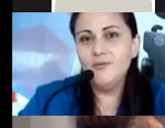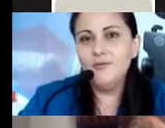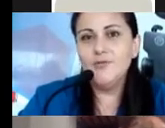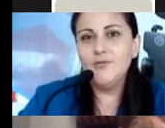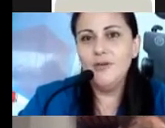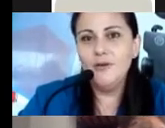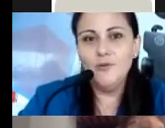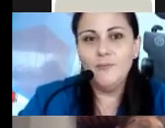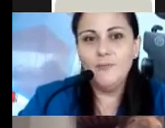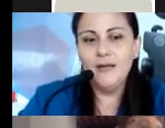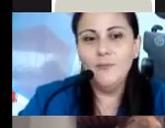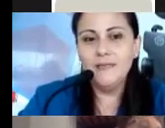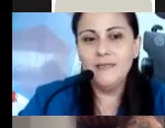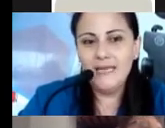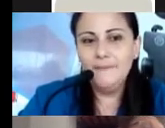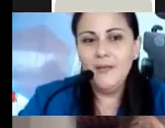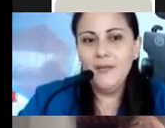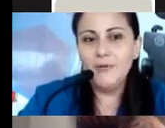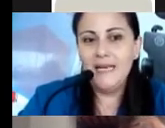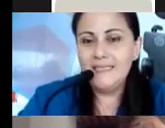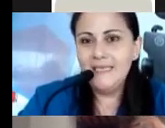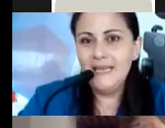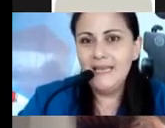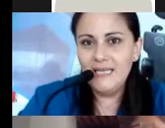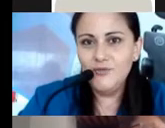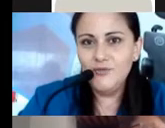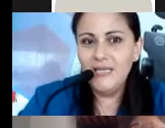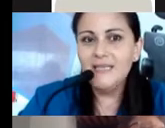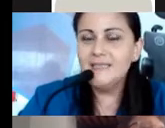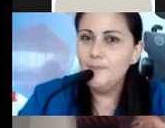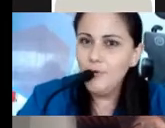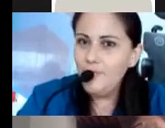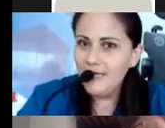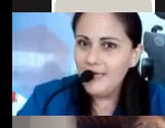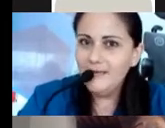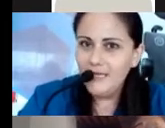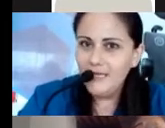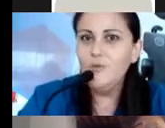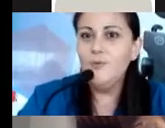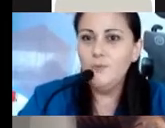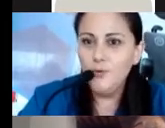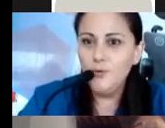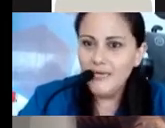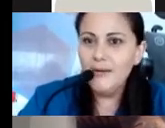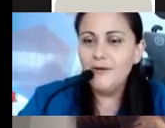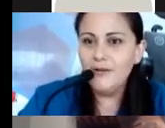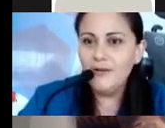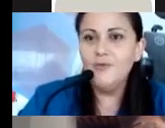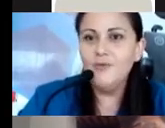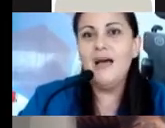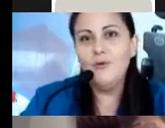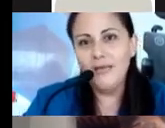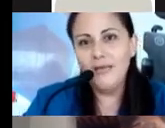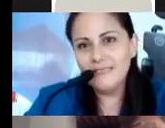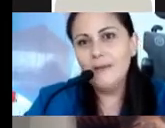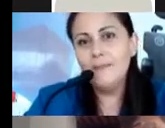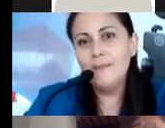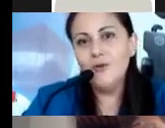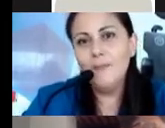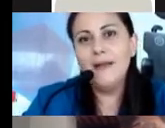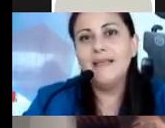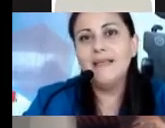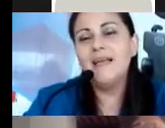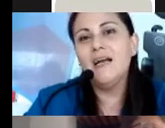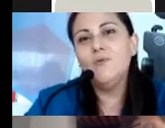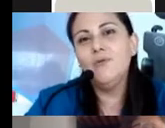ahorita a continuación Leo nos va a conversar, porque la silla, el asiento tiene que estar muy bien adherido, muy bien amarradito a lo que es el